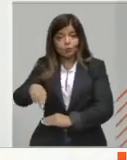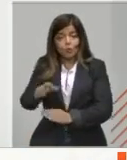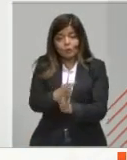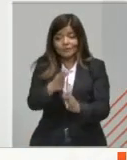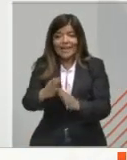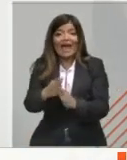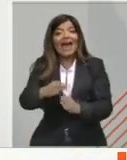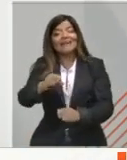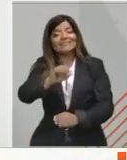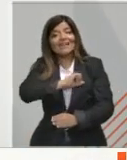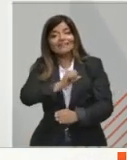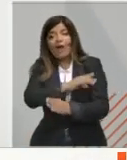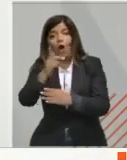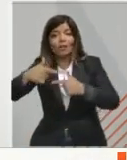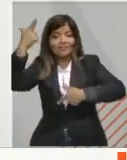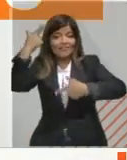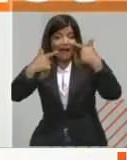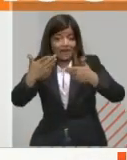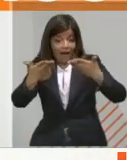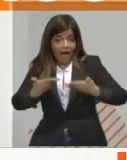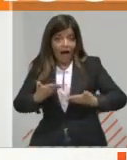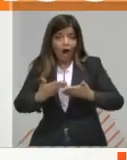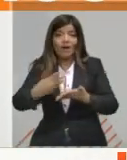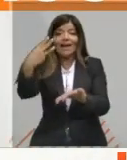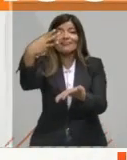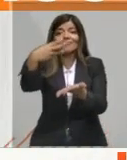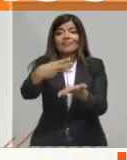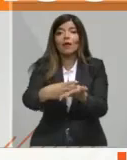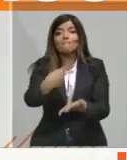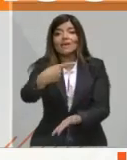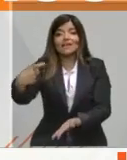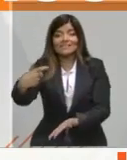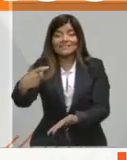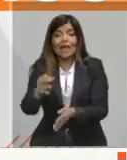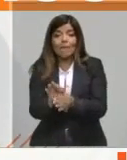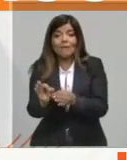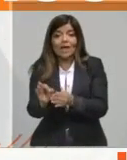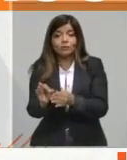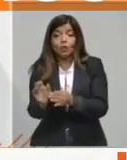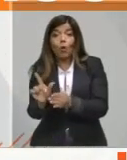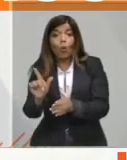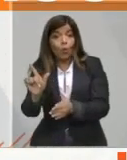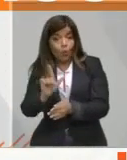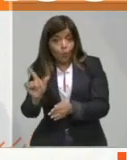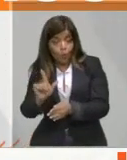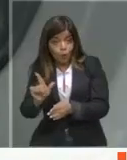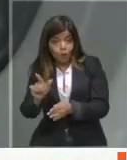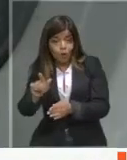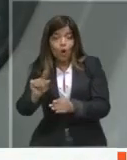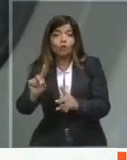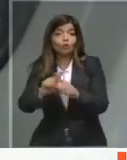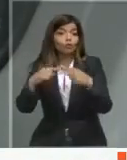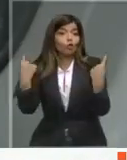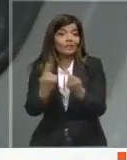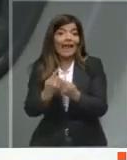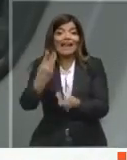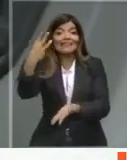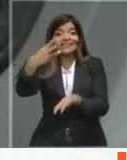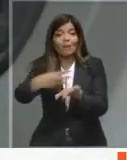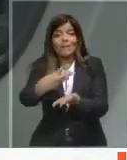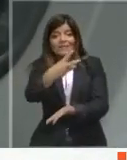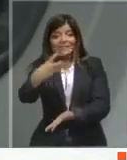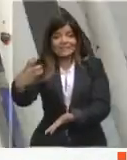y Talca, desde ahora su valor es de 3.100 pesos y en julio alcanzará un total de 3.300